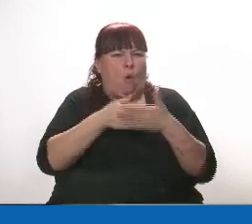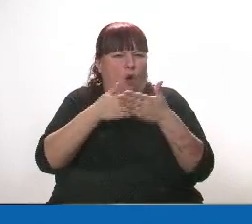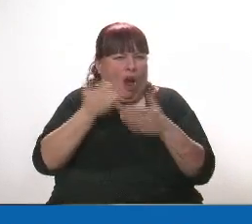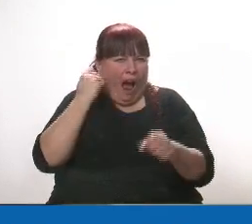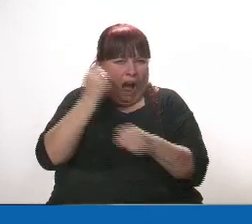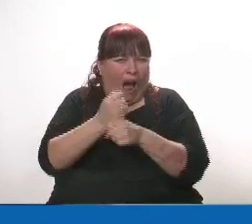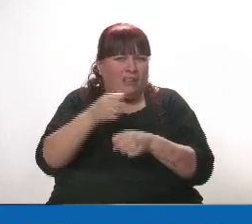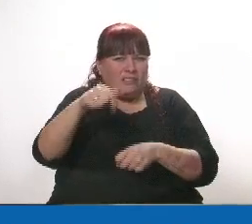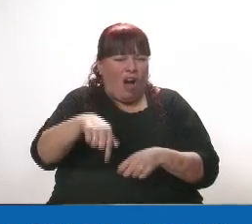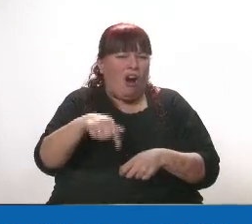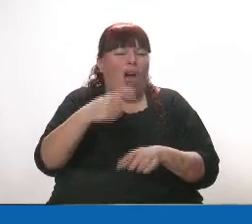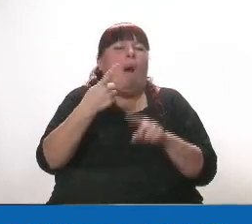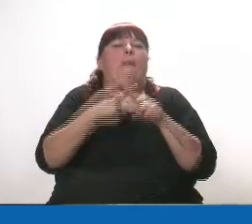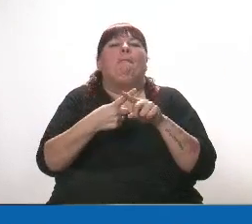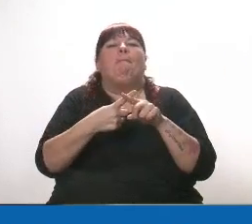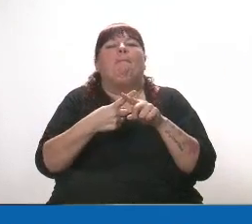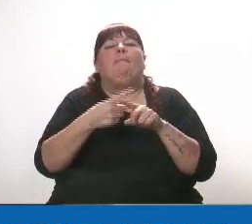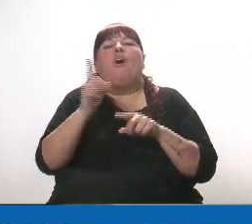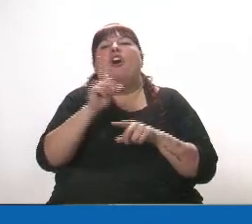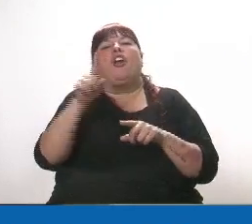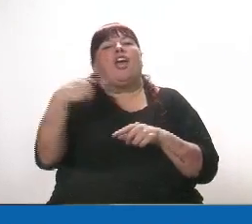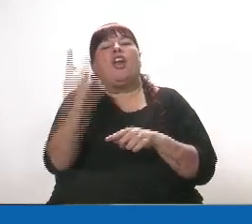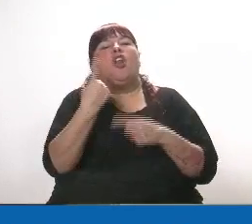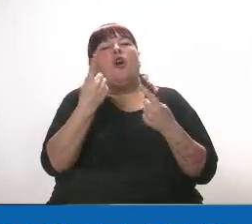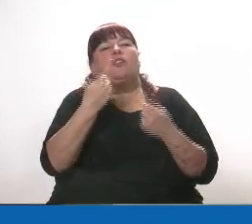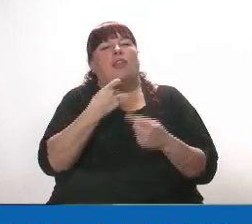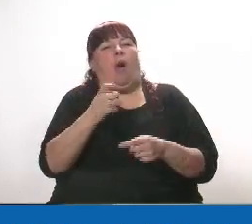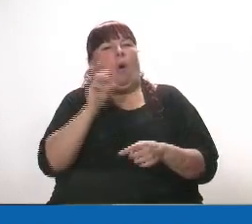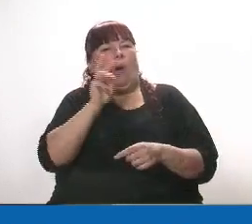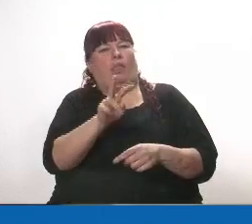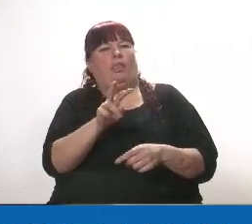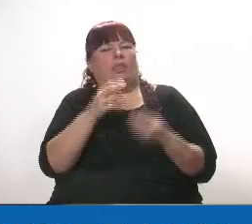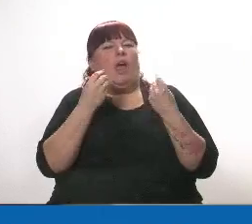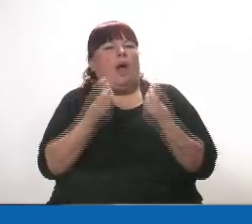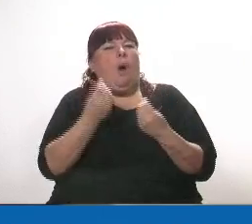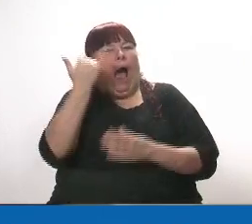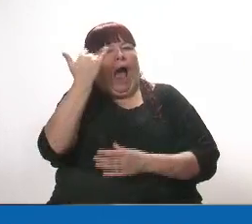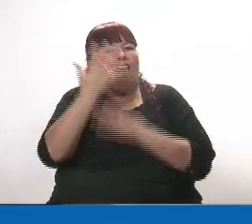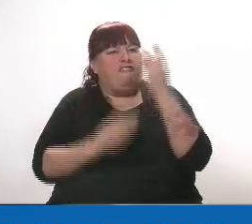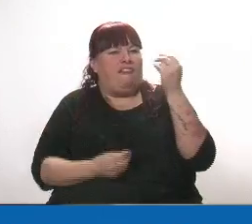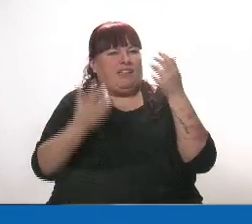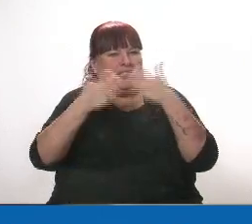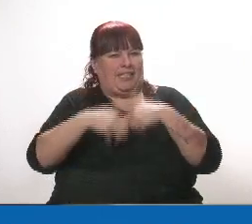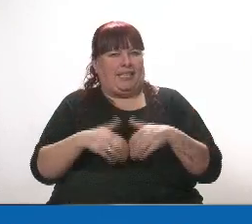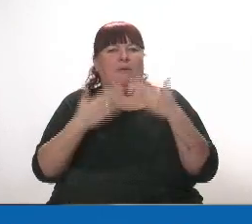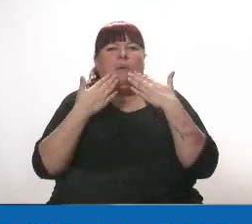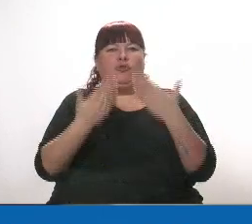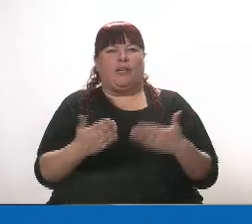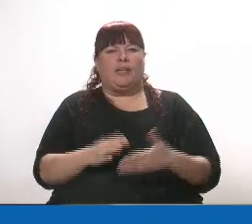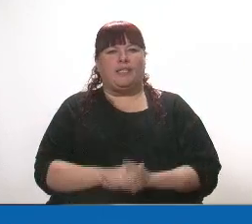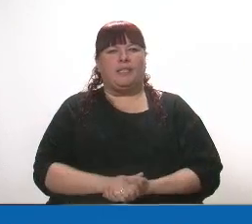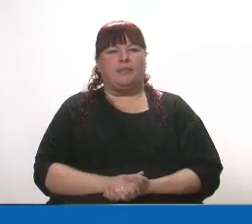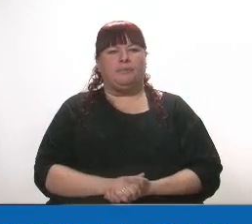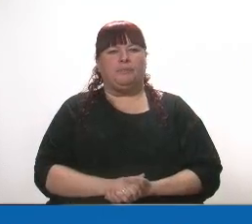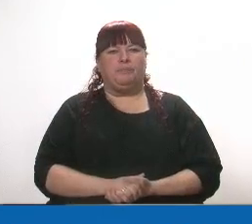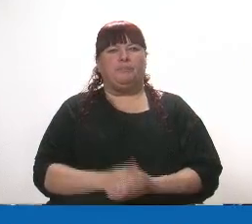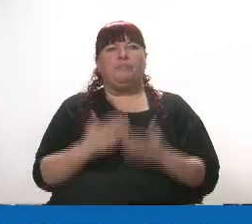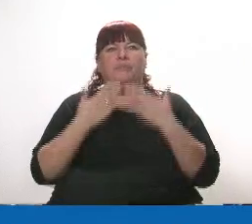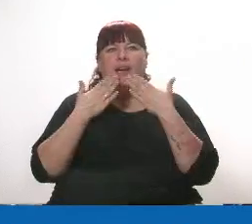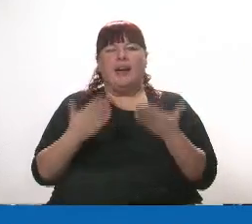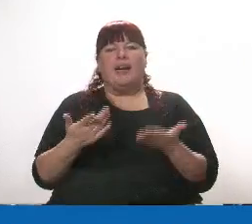llegado solamente por no ser capaces de ver cuáles son las fallas del sistema Muchas gracias gracias